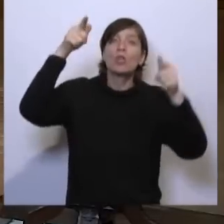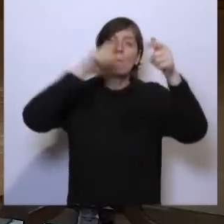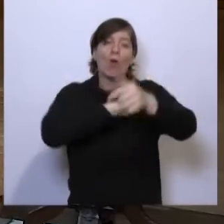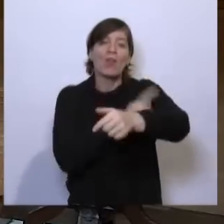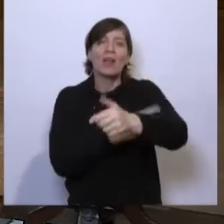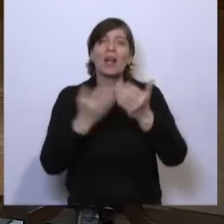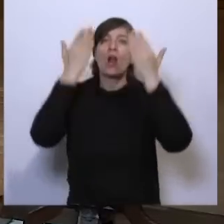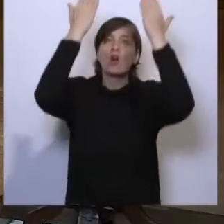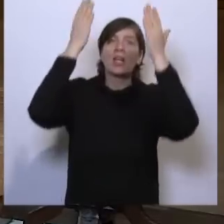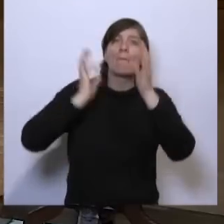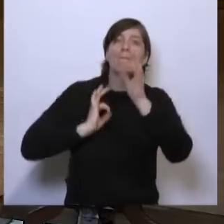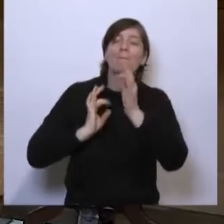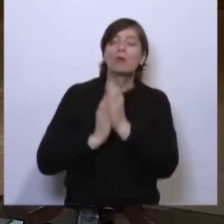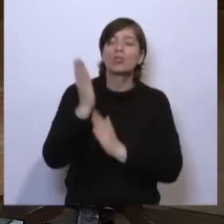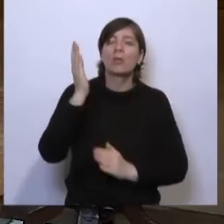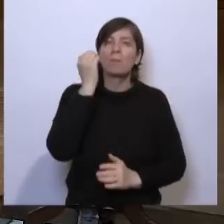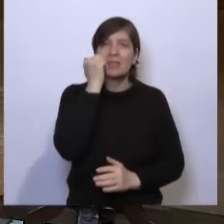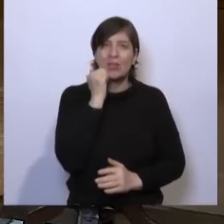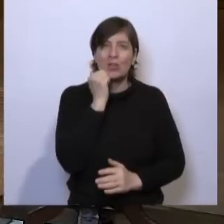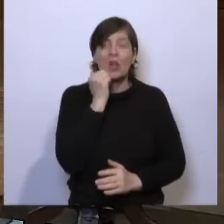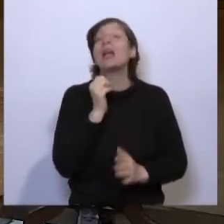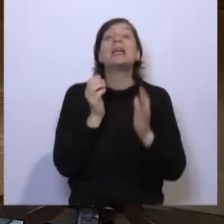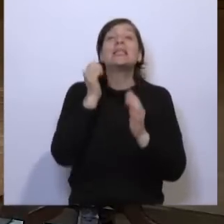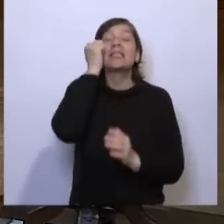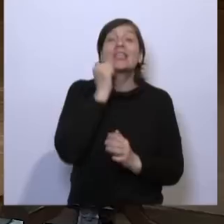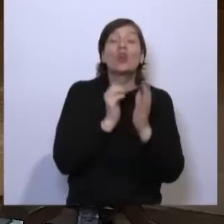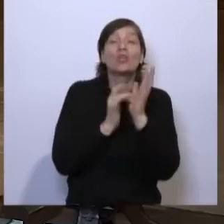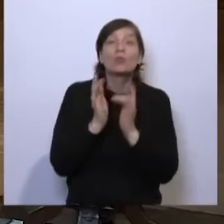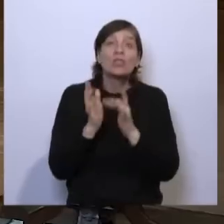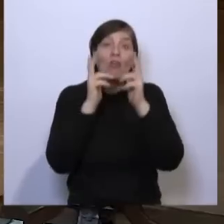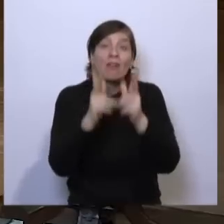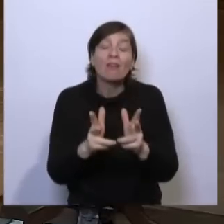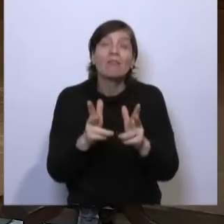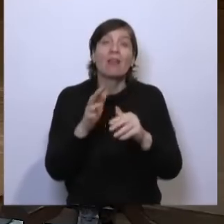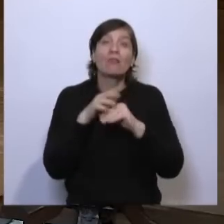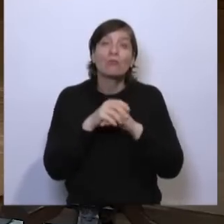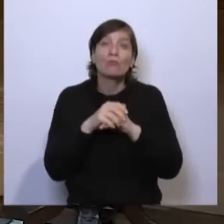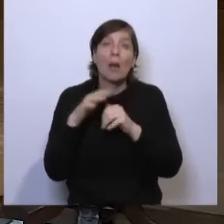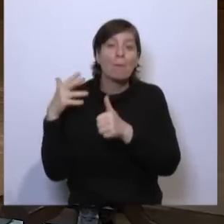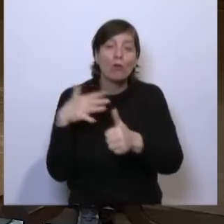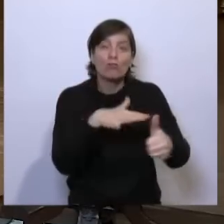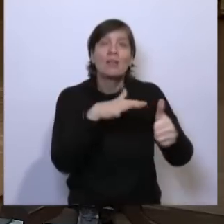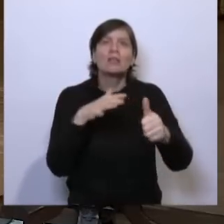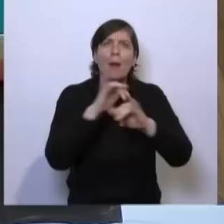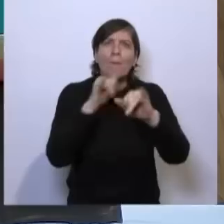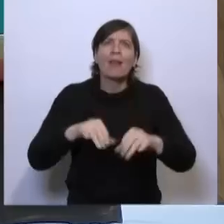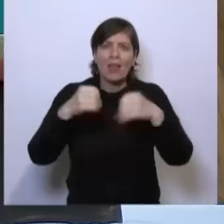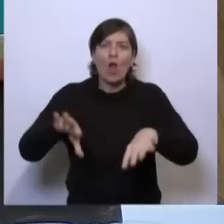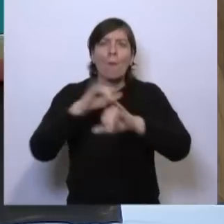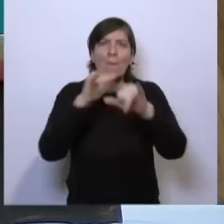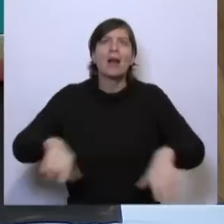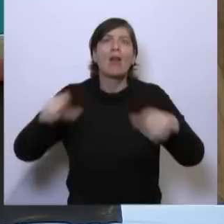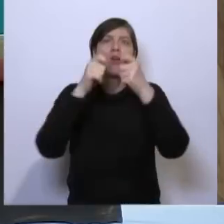tuyo el poder y la gloria, por siempre. Señor Jesucristo, que dijiste a tus apóstoles: mi paz les dejo, mi paz les doy,